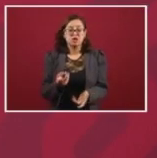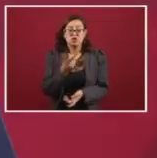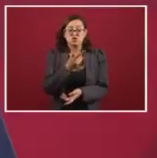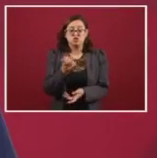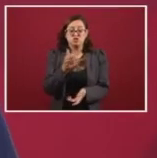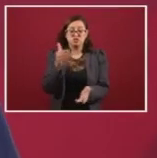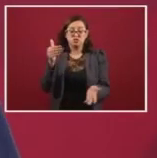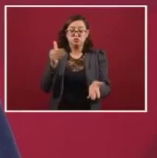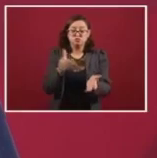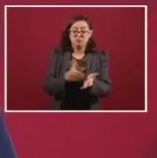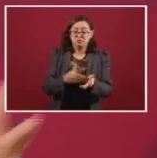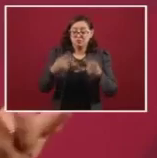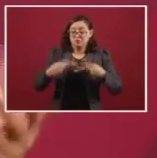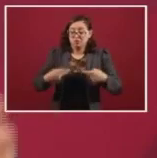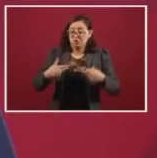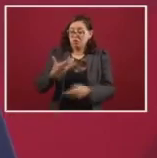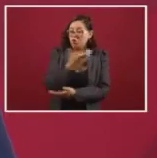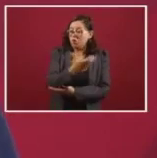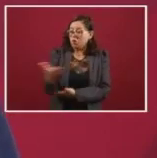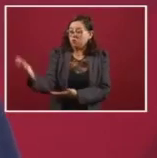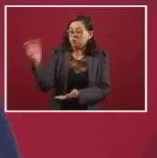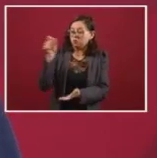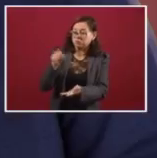200,000 sembradores, ¿por qué no están?